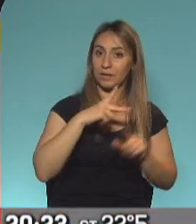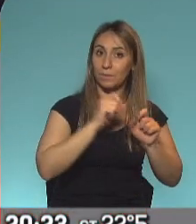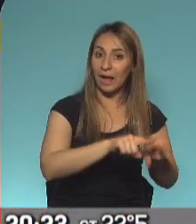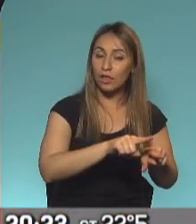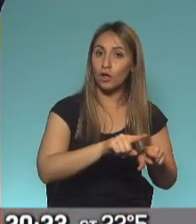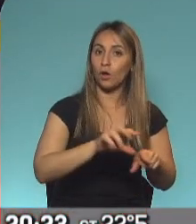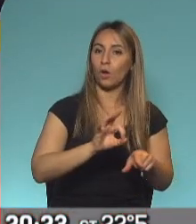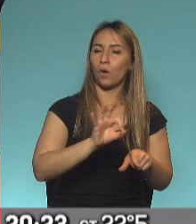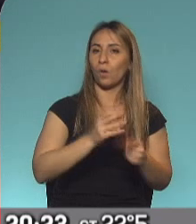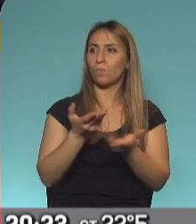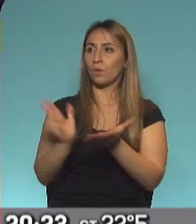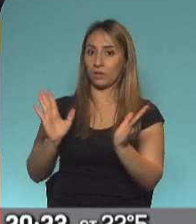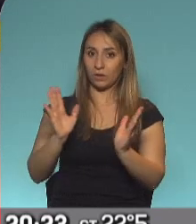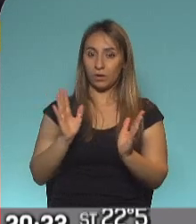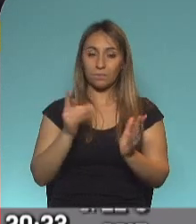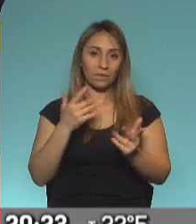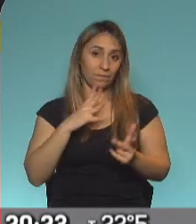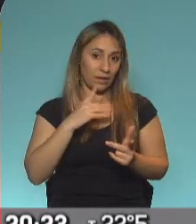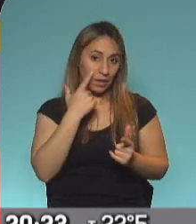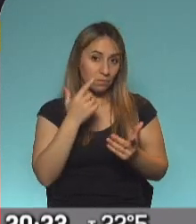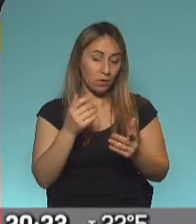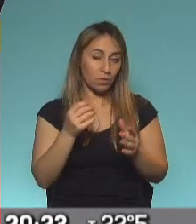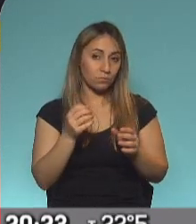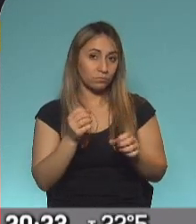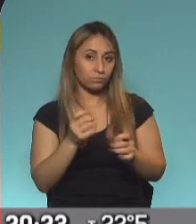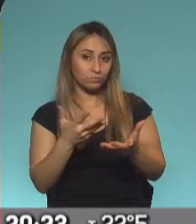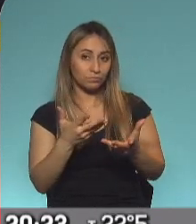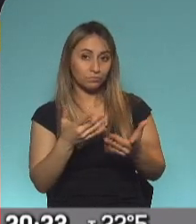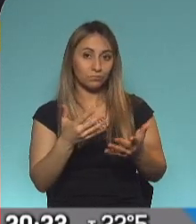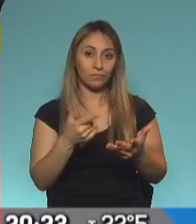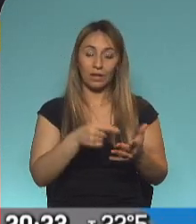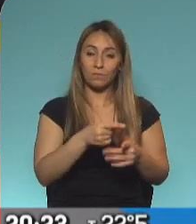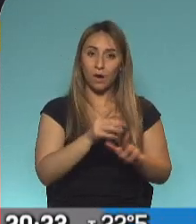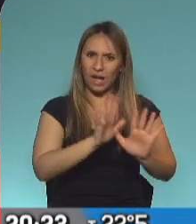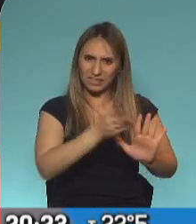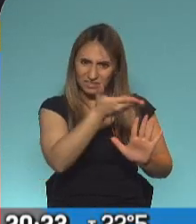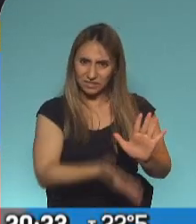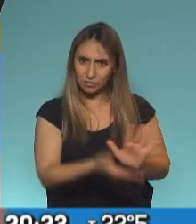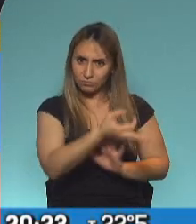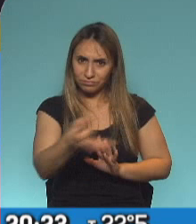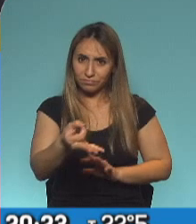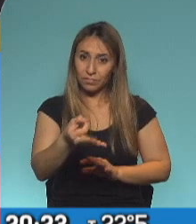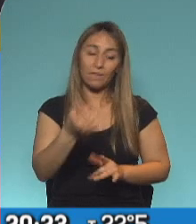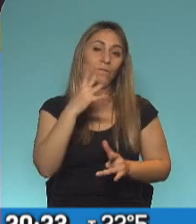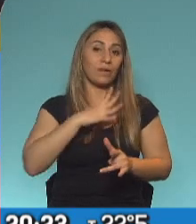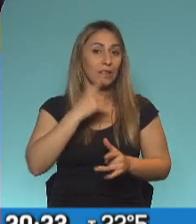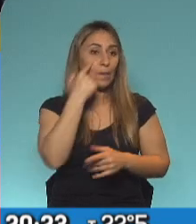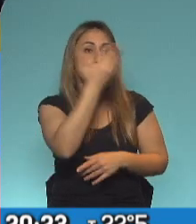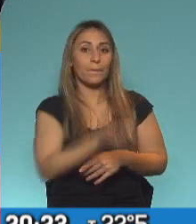pública o que condiciona ciertas características en lo que fue su funcionamiento como presidente durante 4